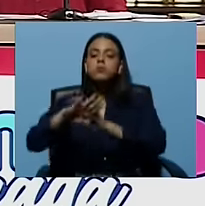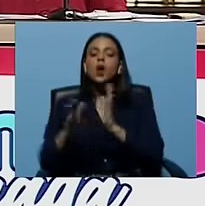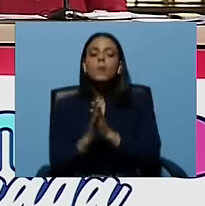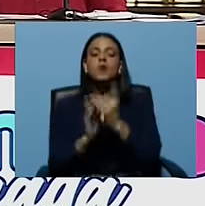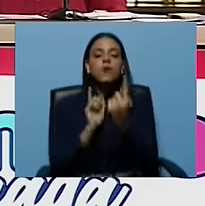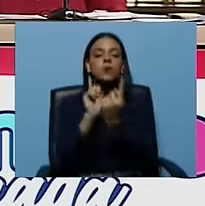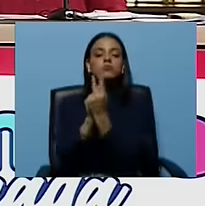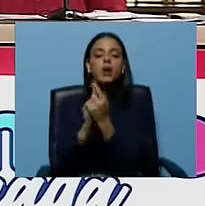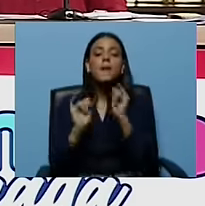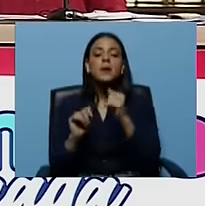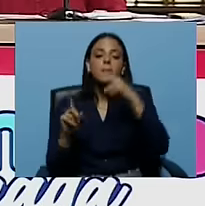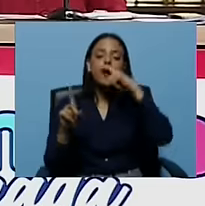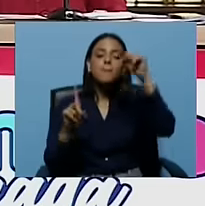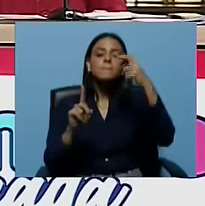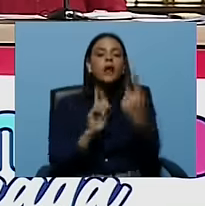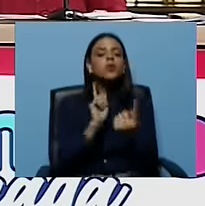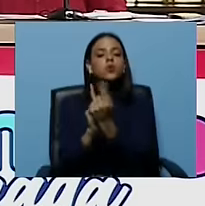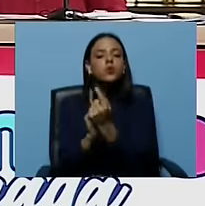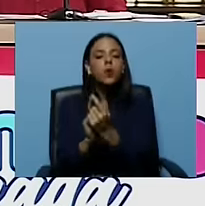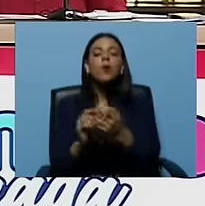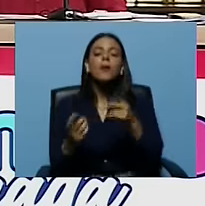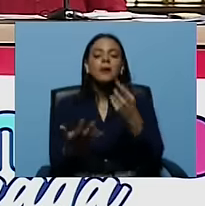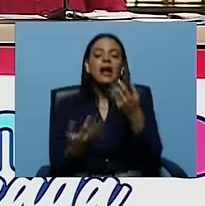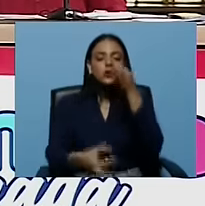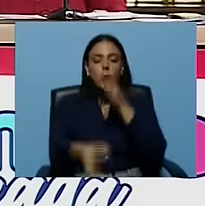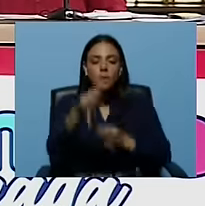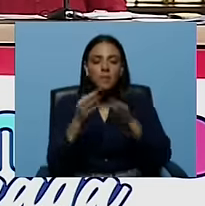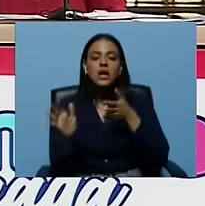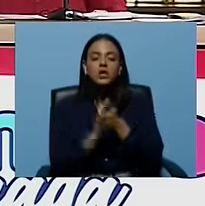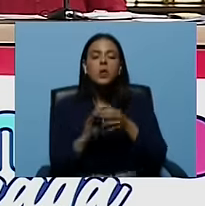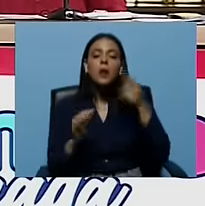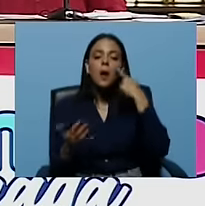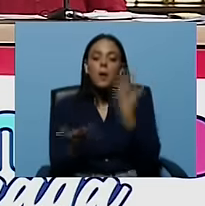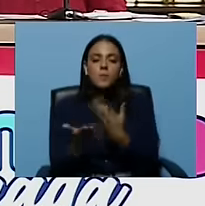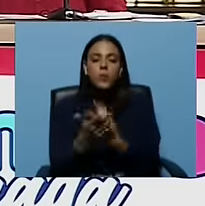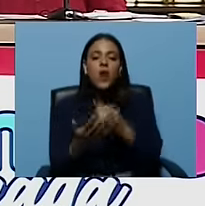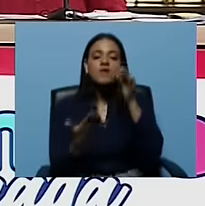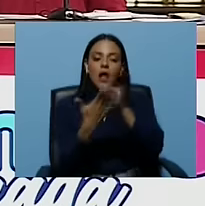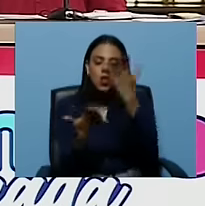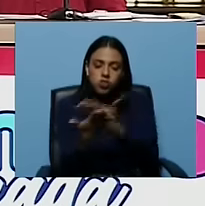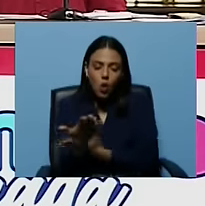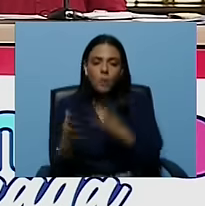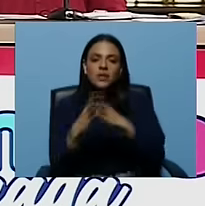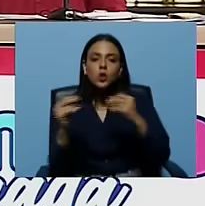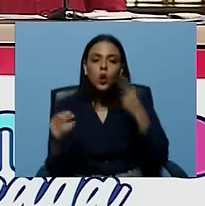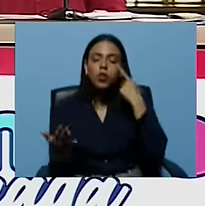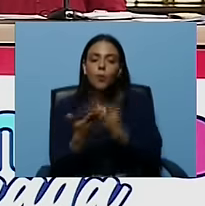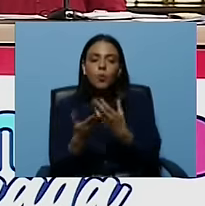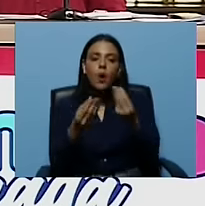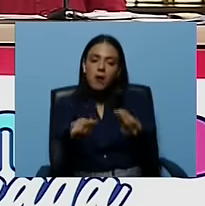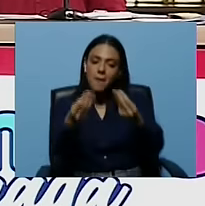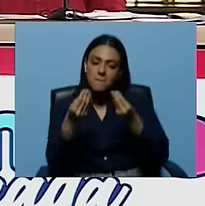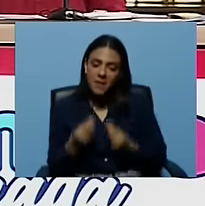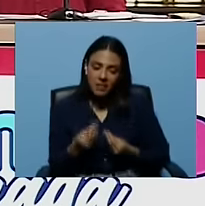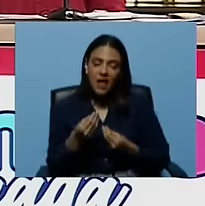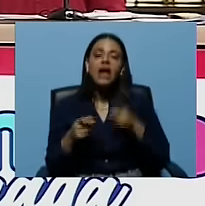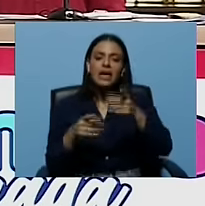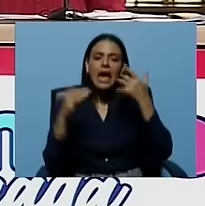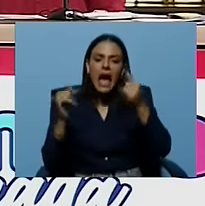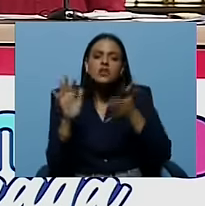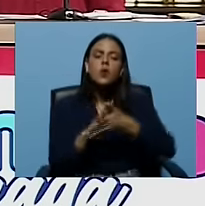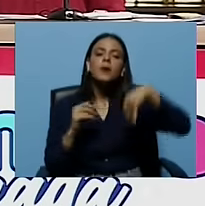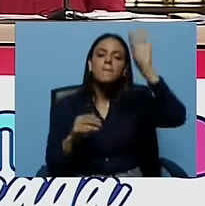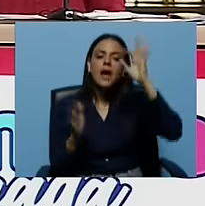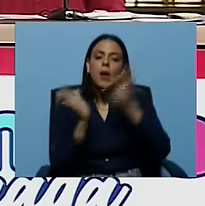Maduro para que comparezca con sus documentos y muestre los documentos y las pruebas de que él tiene la mayoría de las acciones de